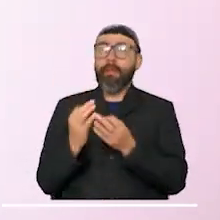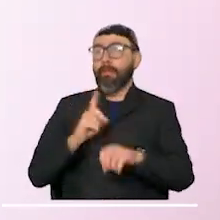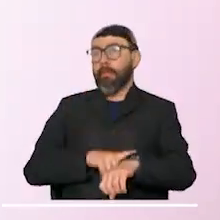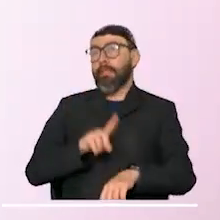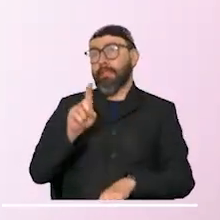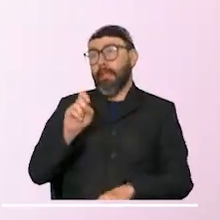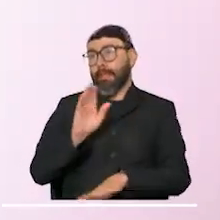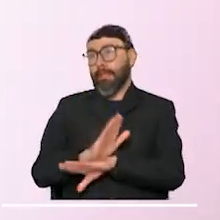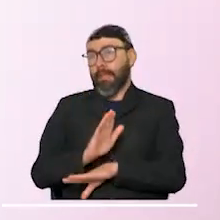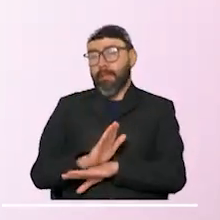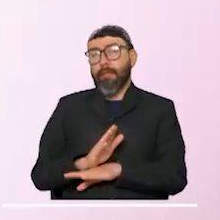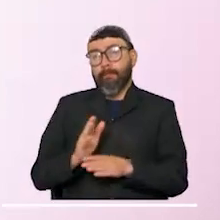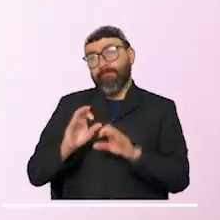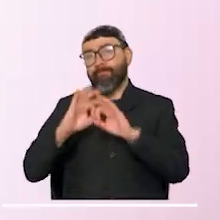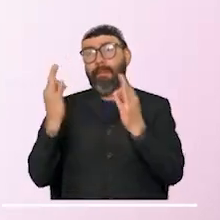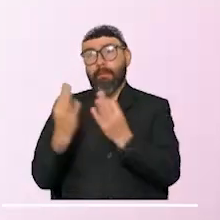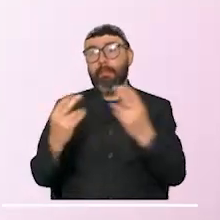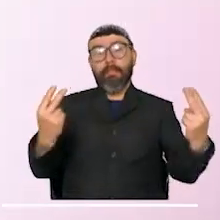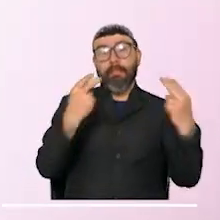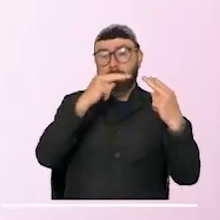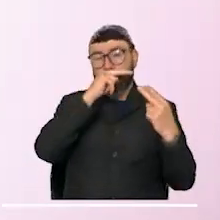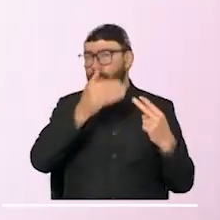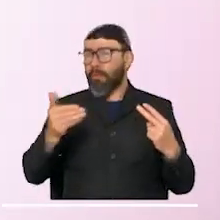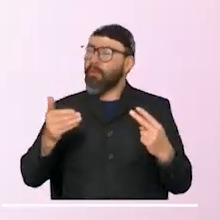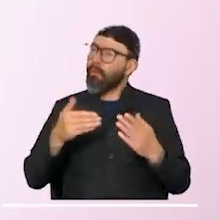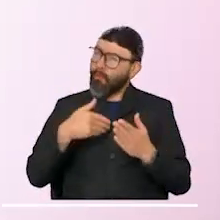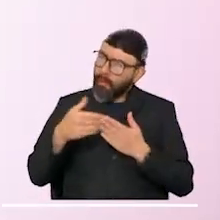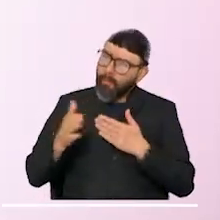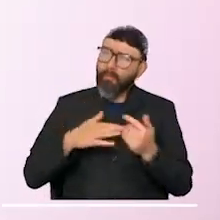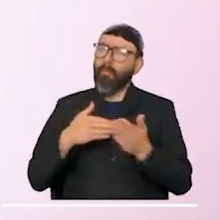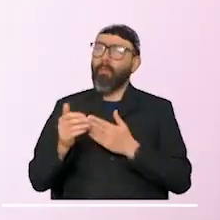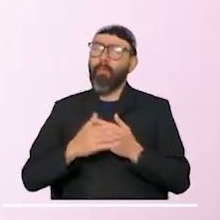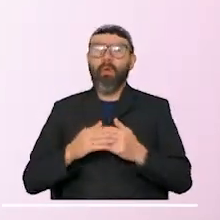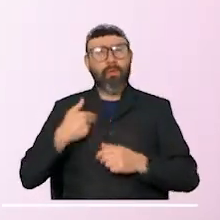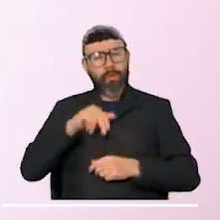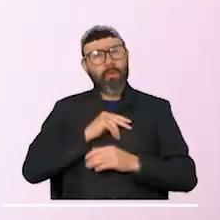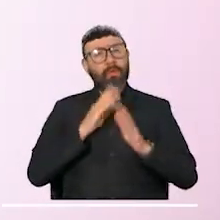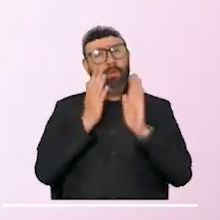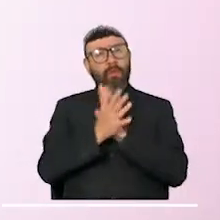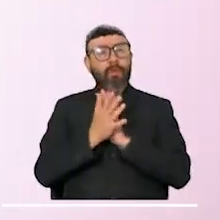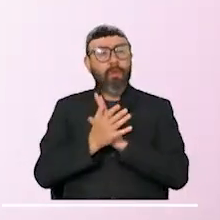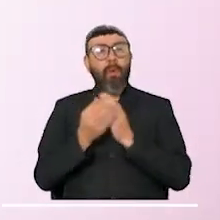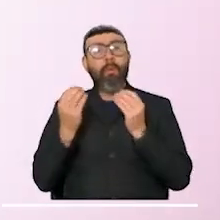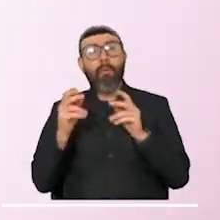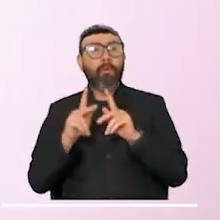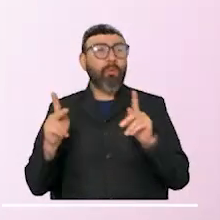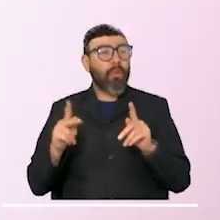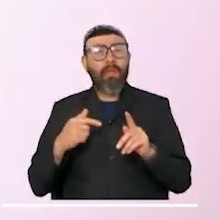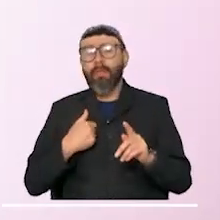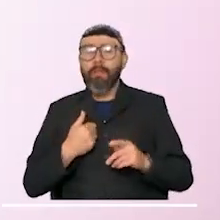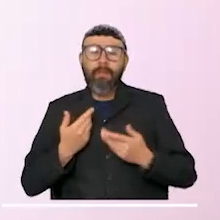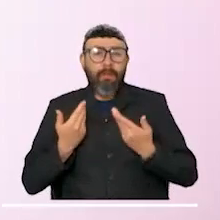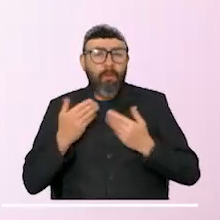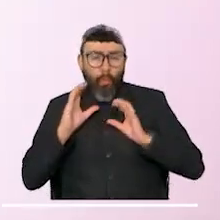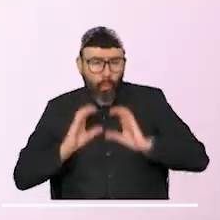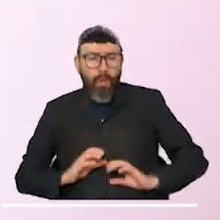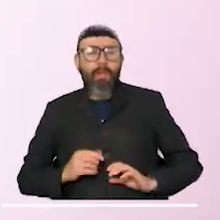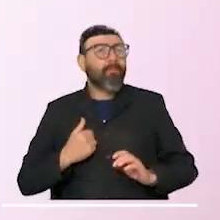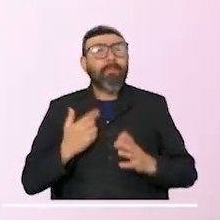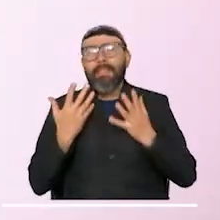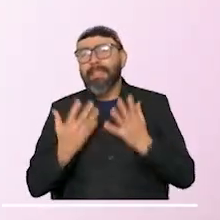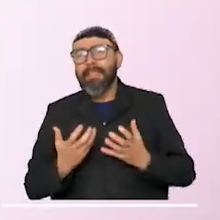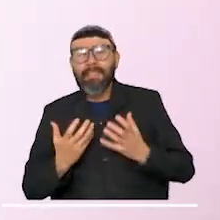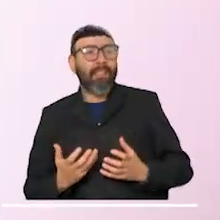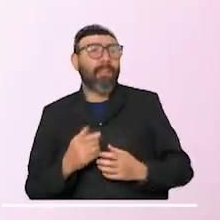realmente es algo que deberíamos de compartir sin tabú porque muchas personas pueden tener el deseo físico por